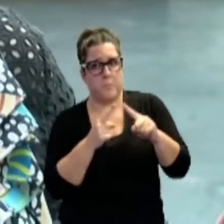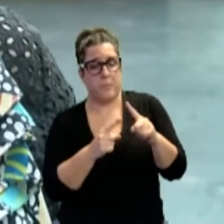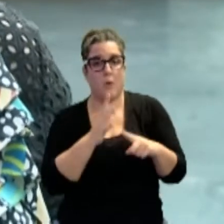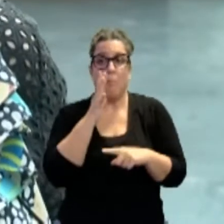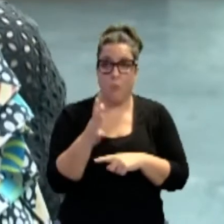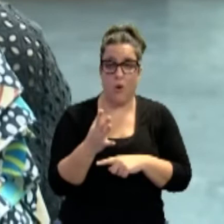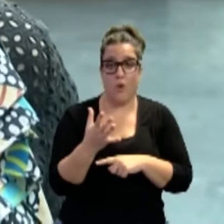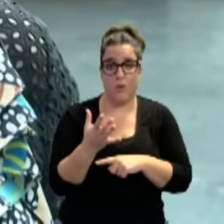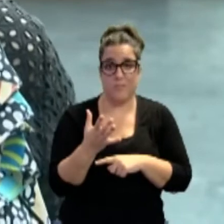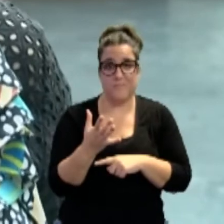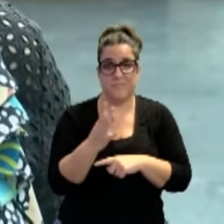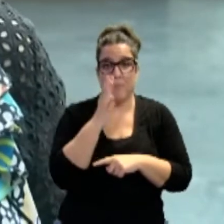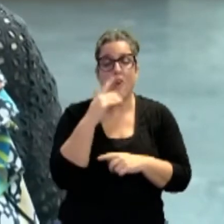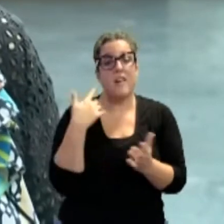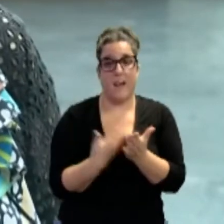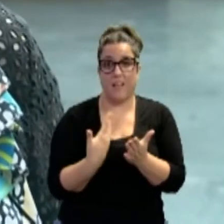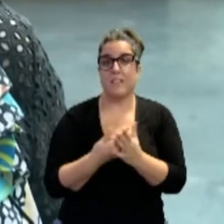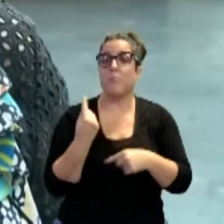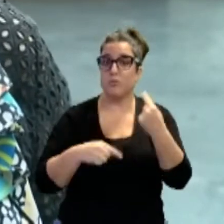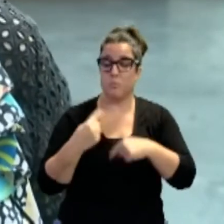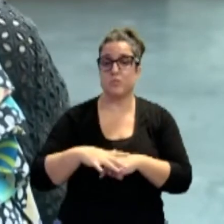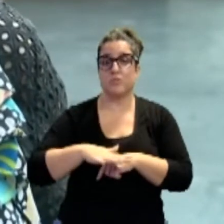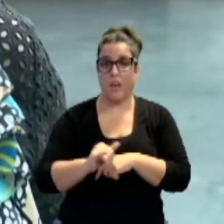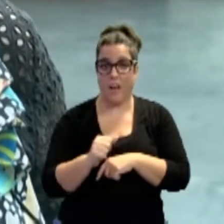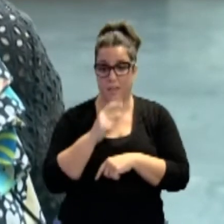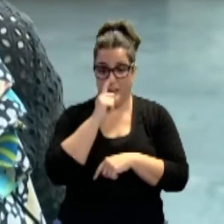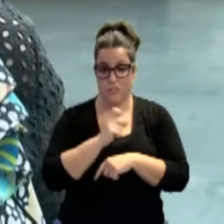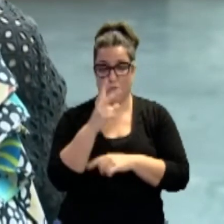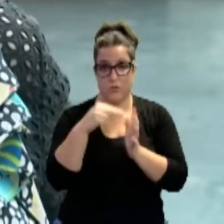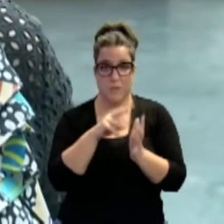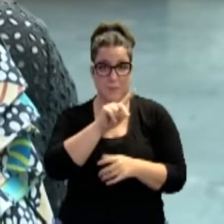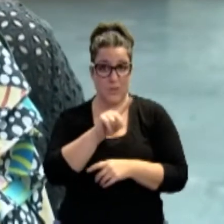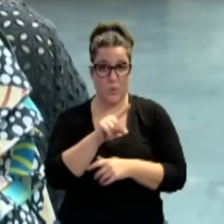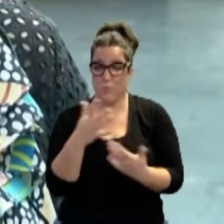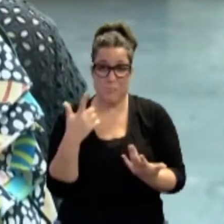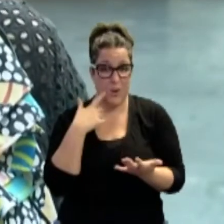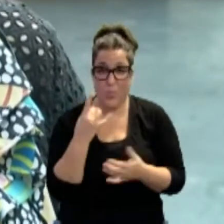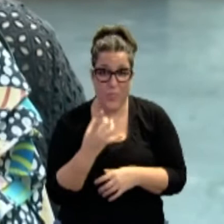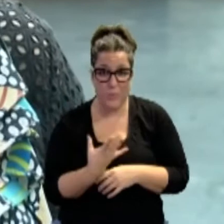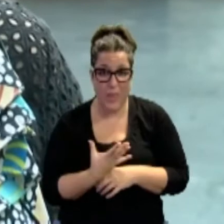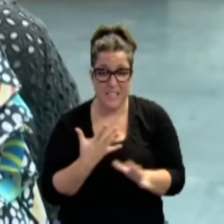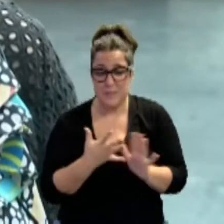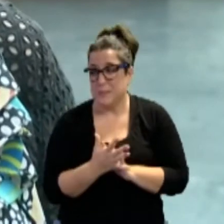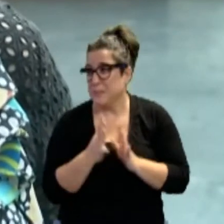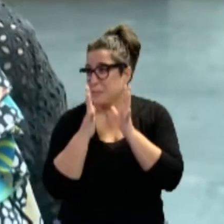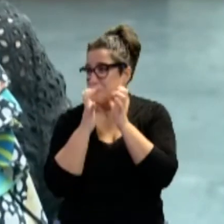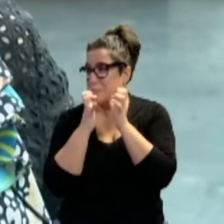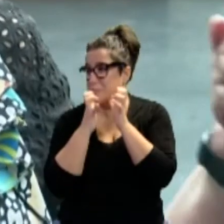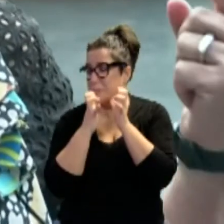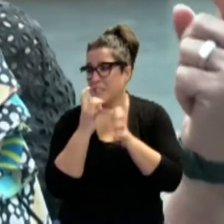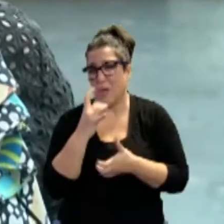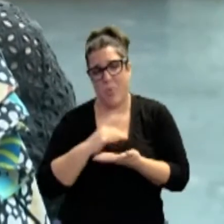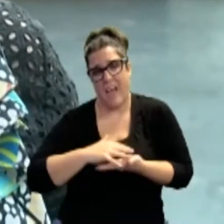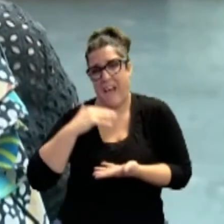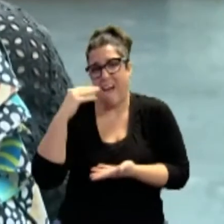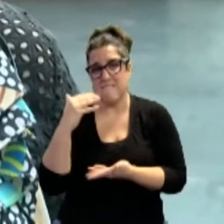garantiza unos presupuestos para este año 2021, pero desde luego la deuda es inmensa, inmensa.